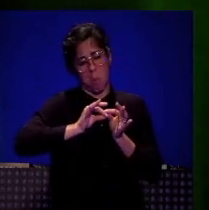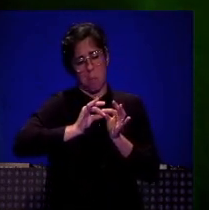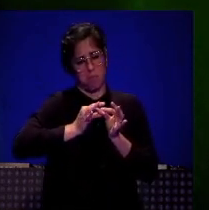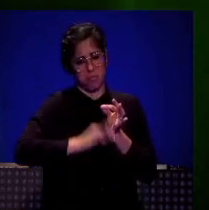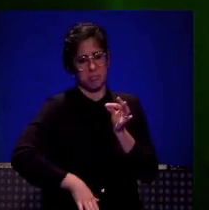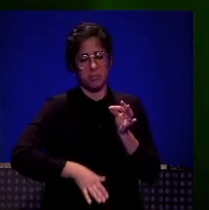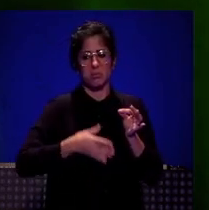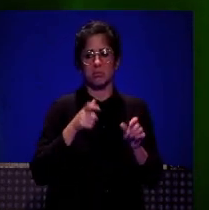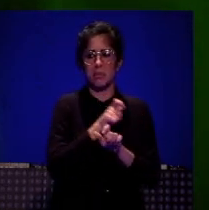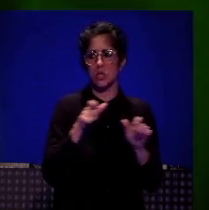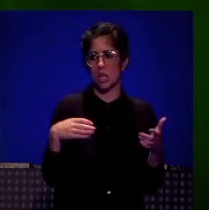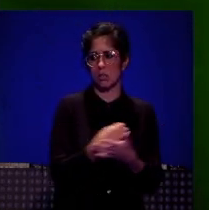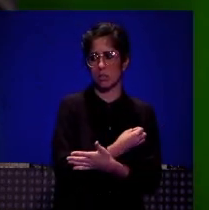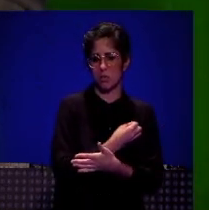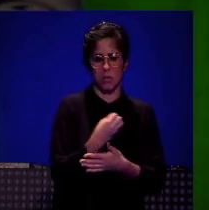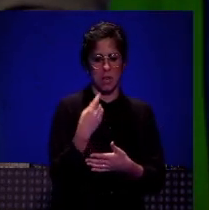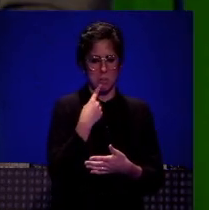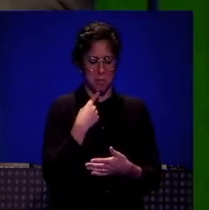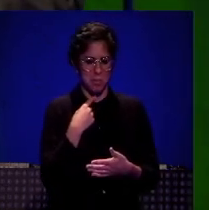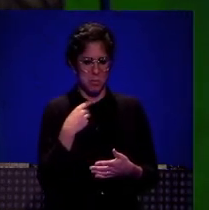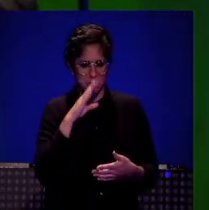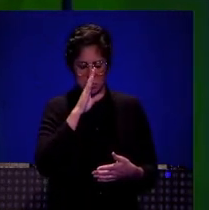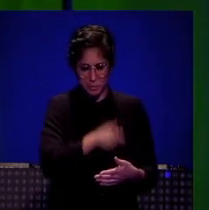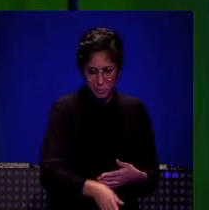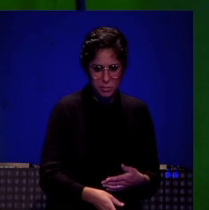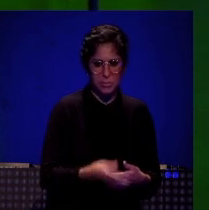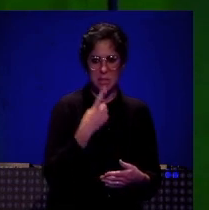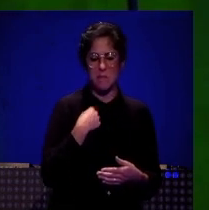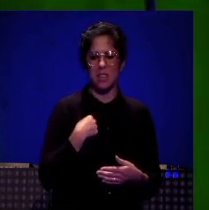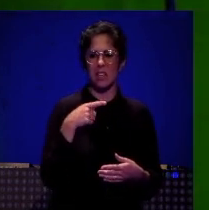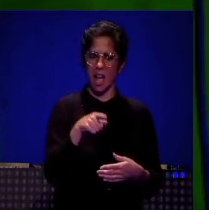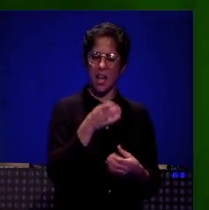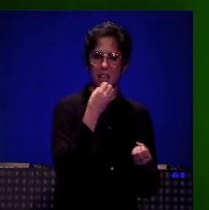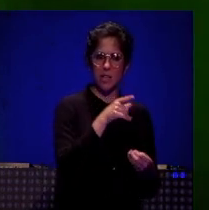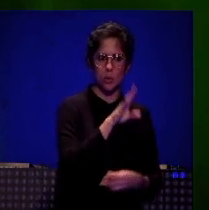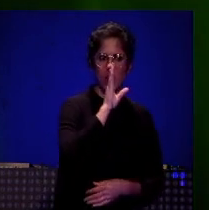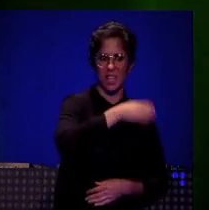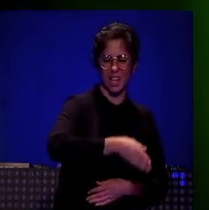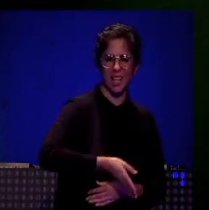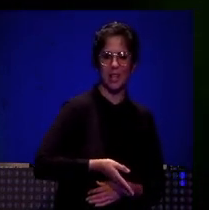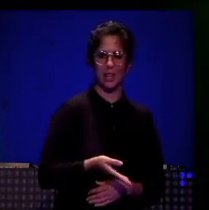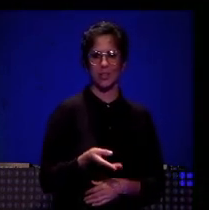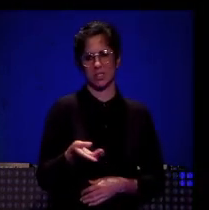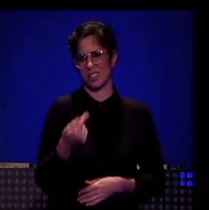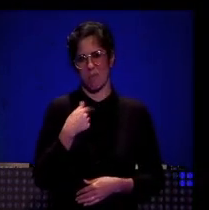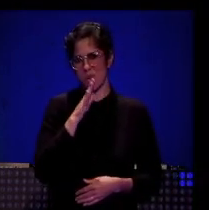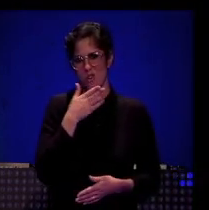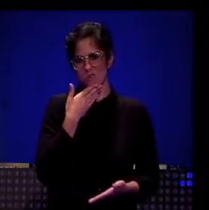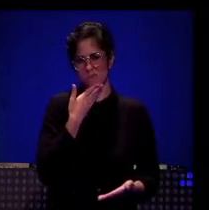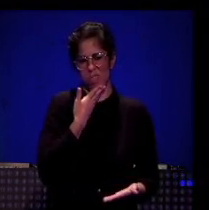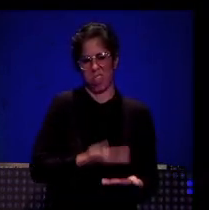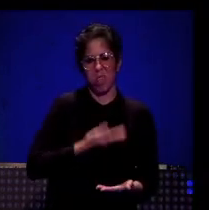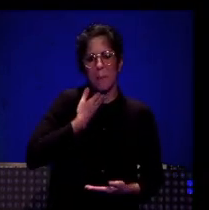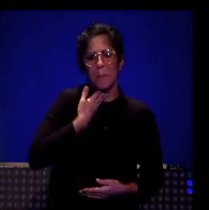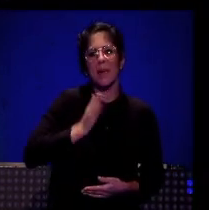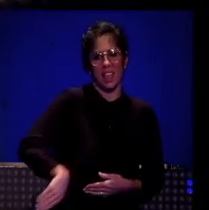ha hecho al bueno o no comenzar con los podcast en directo por pereza por no grabarlo y su visión es igual a las de servidor no por otras por otra cosa pero